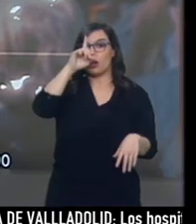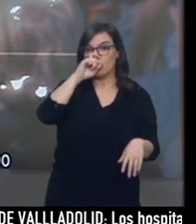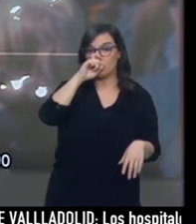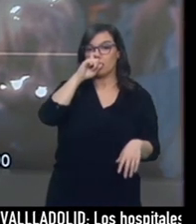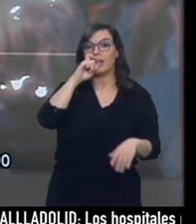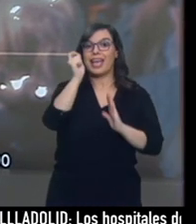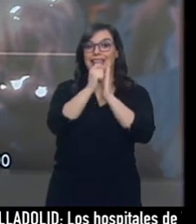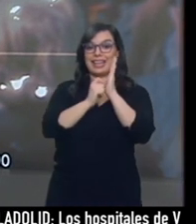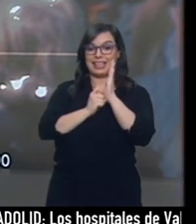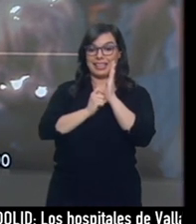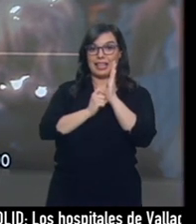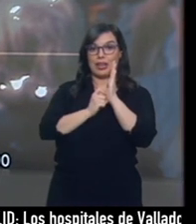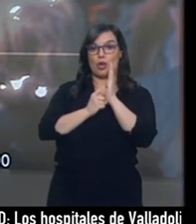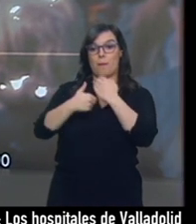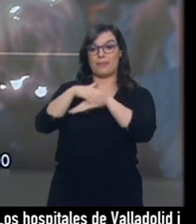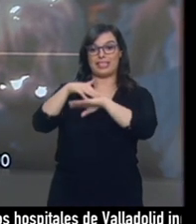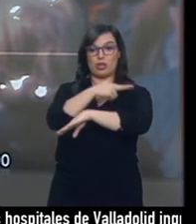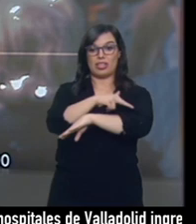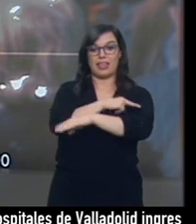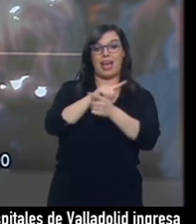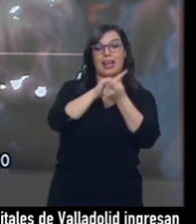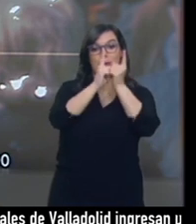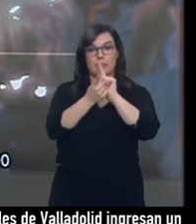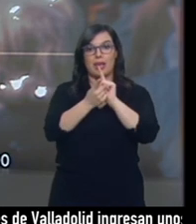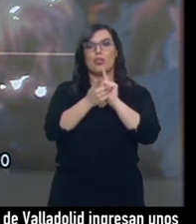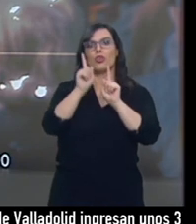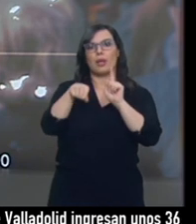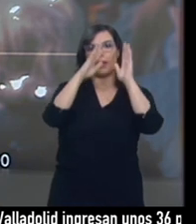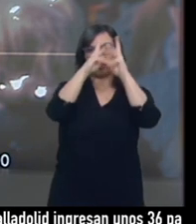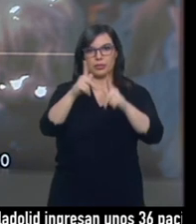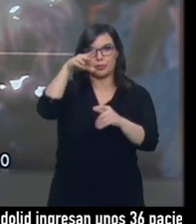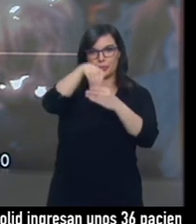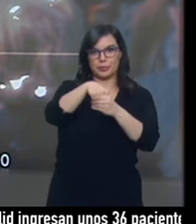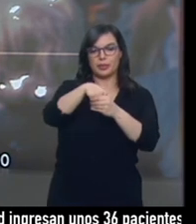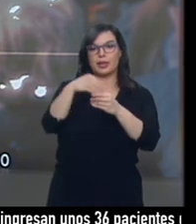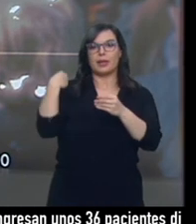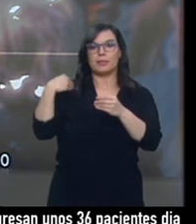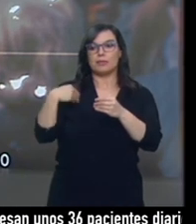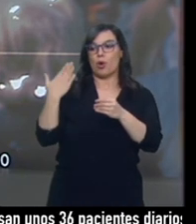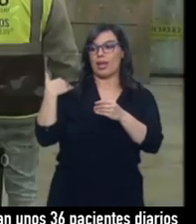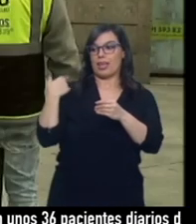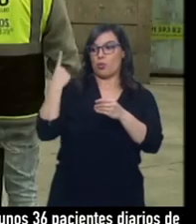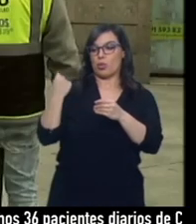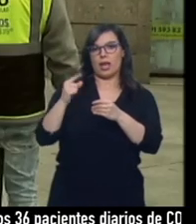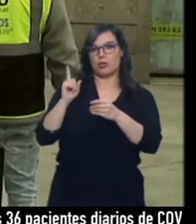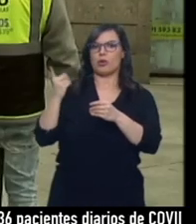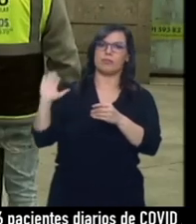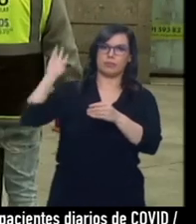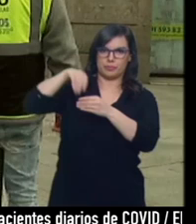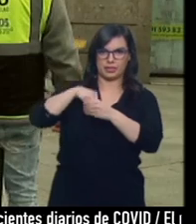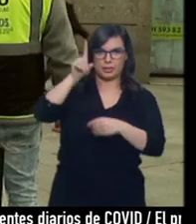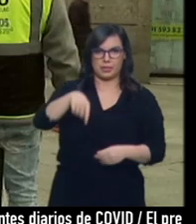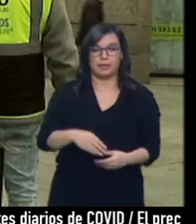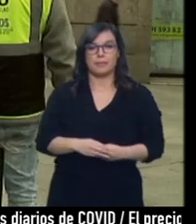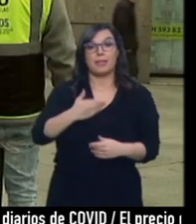cambio de criterio establecido por Sanidad hace que se contabilicen muertes que no son del último día. Y en el resto de España, el